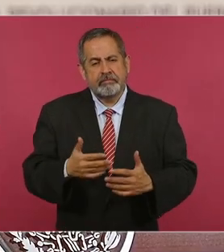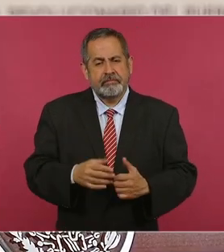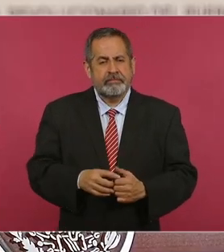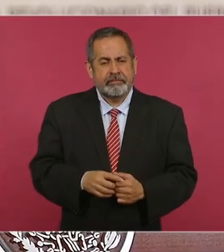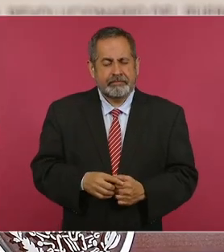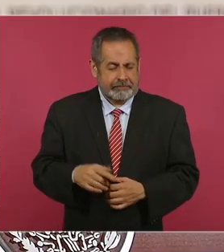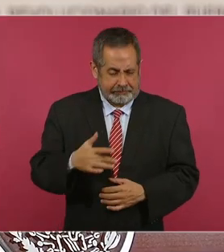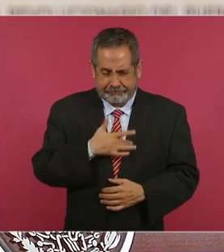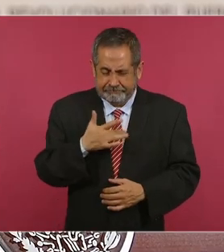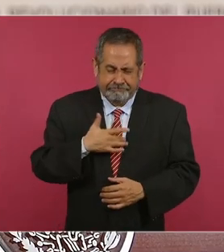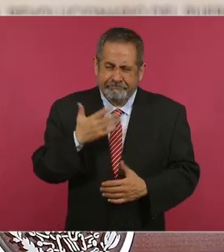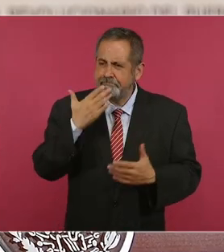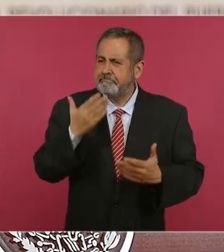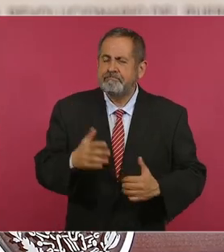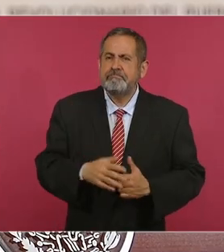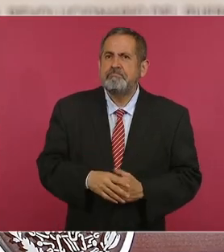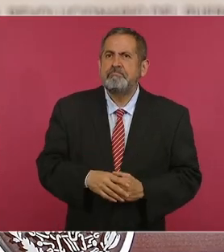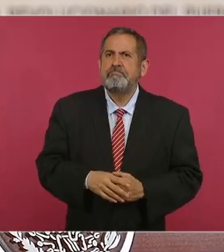muy